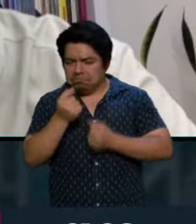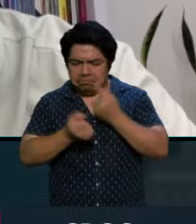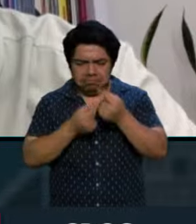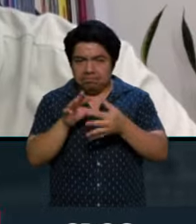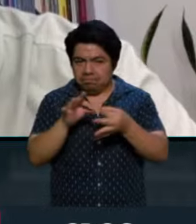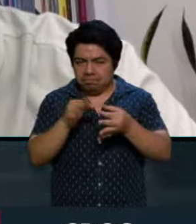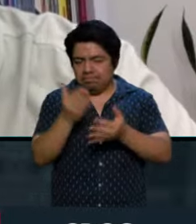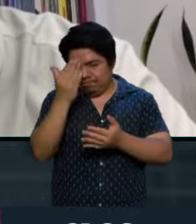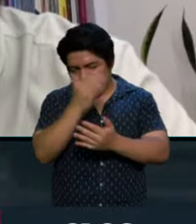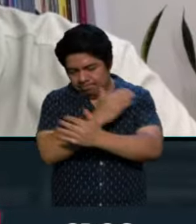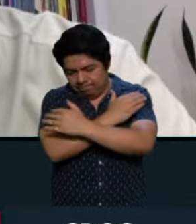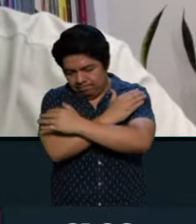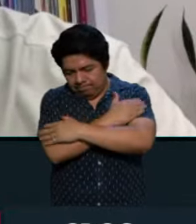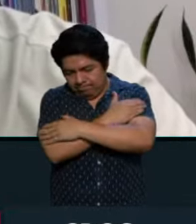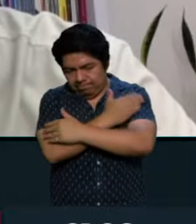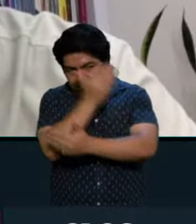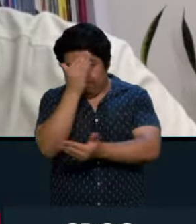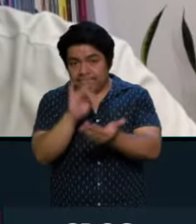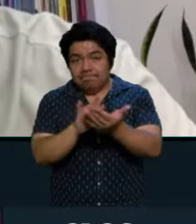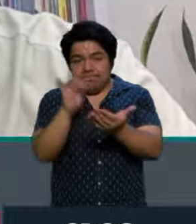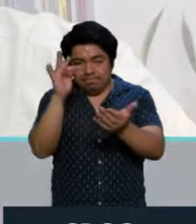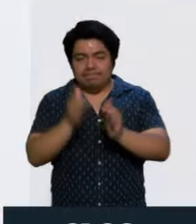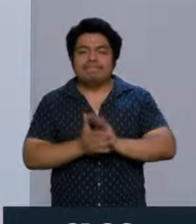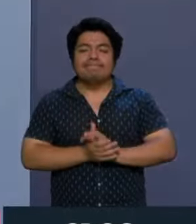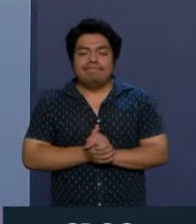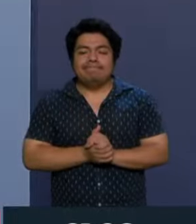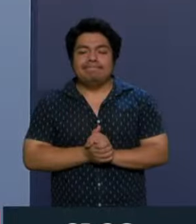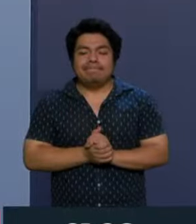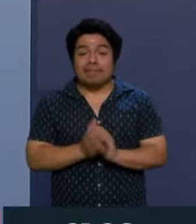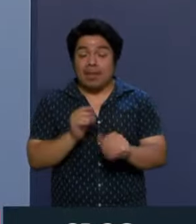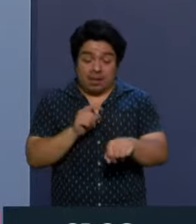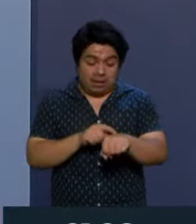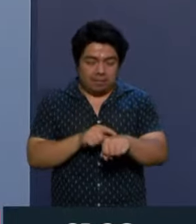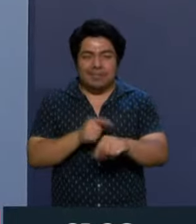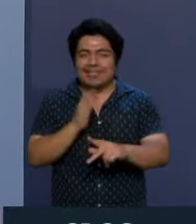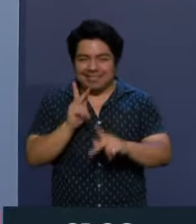abrazo, muchas gracias. Un abrazo, Braulio. Saludos a los Nosotros vamos a una pausa y ya volvemos.